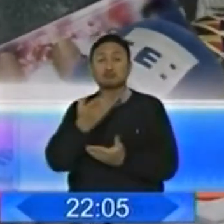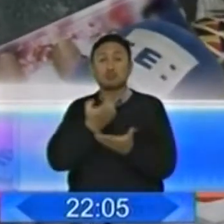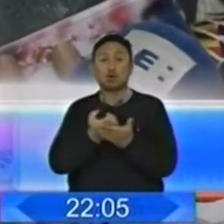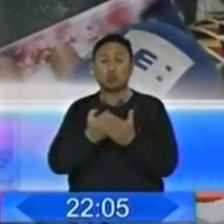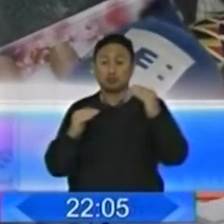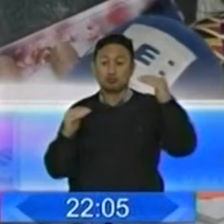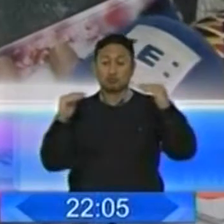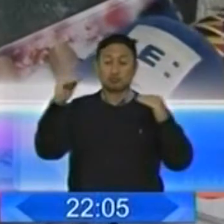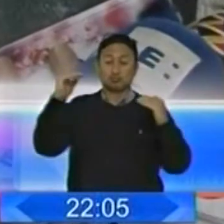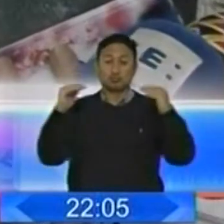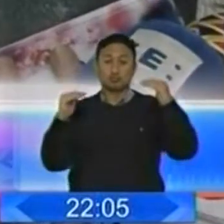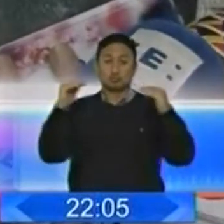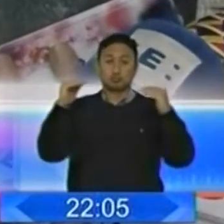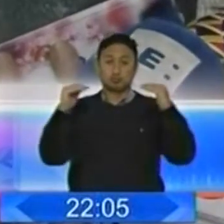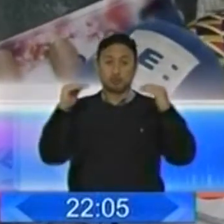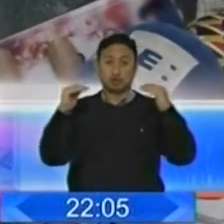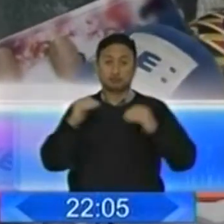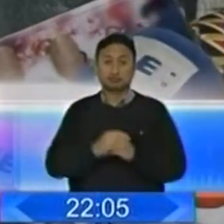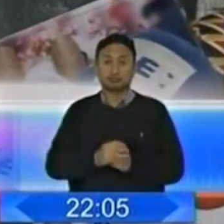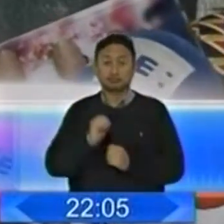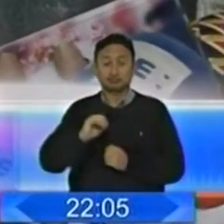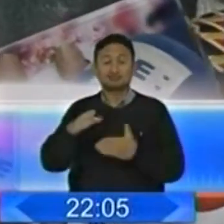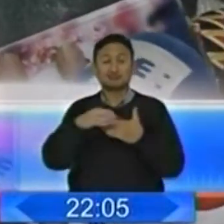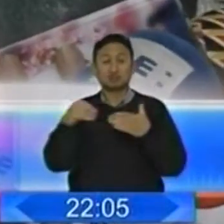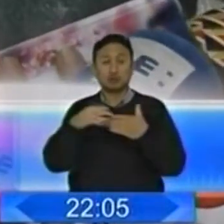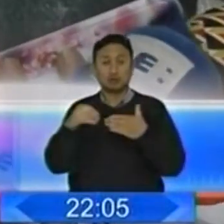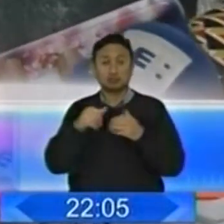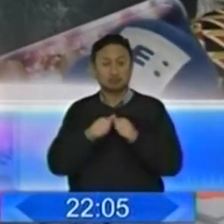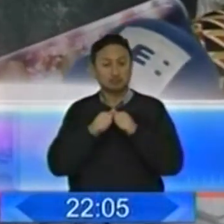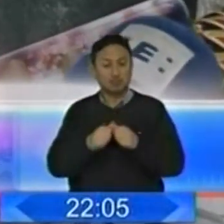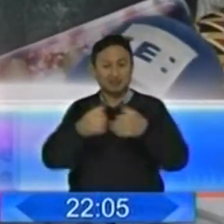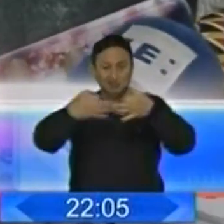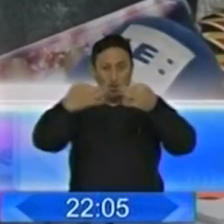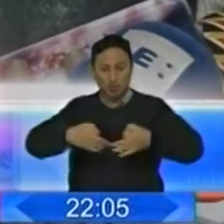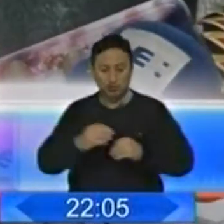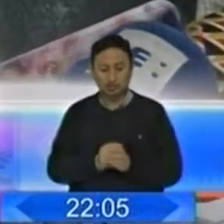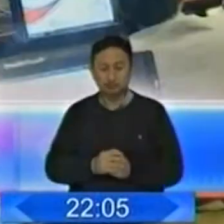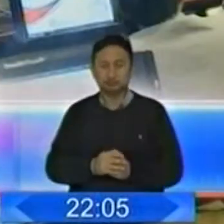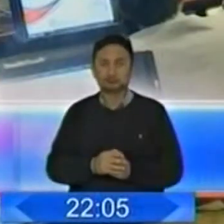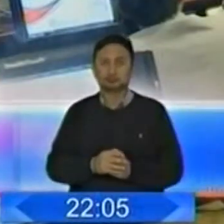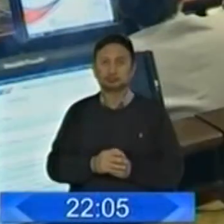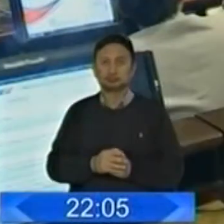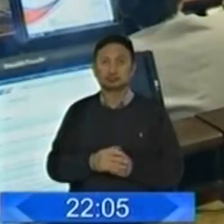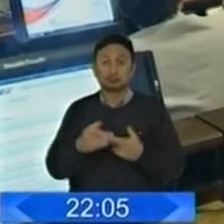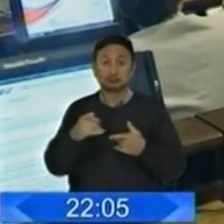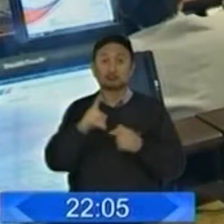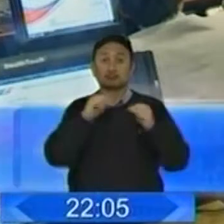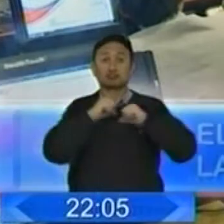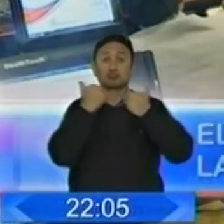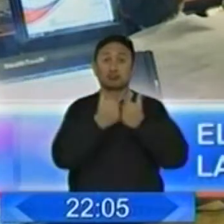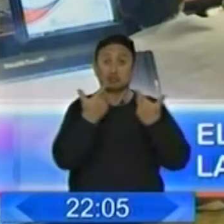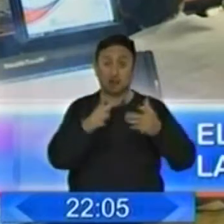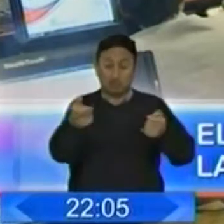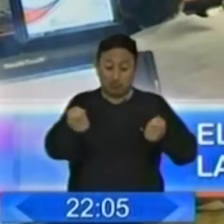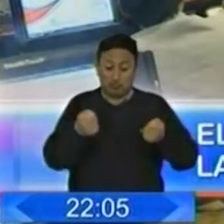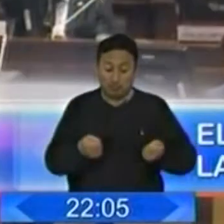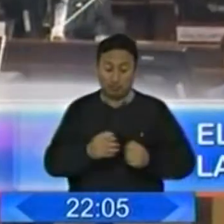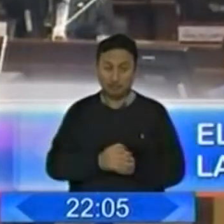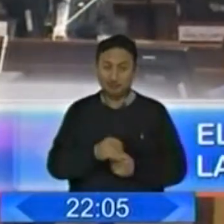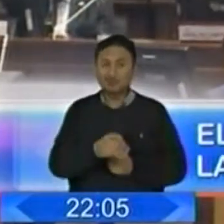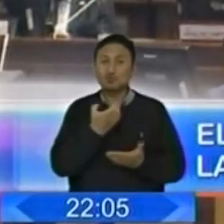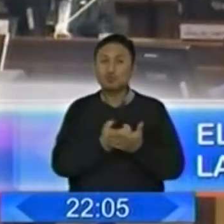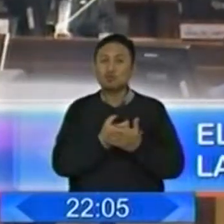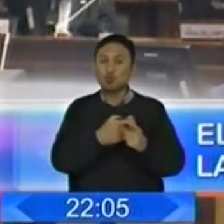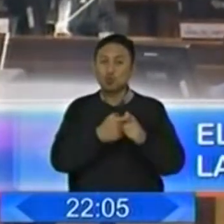también de las finanzas públicas y de la dolarización se garantice a través de las medidas. Una vez en la legislatura, el proyecto ingresado como